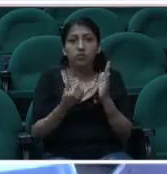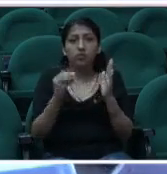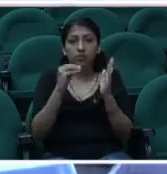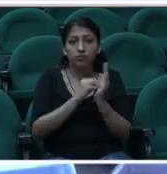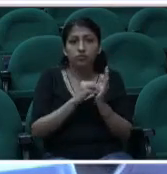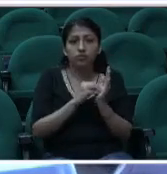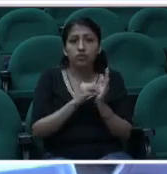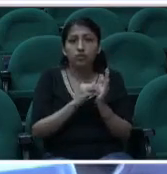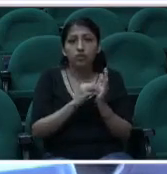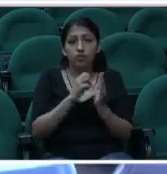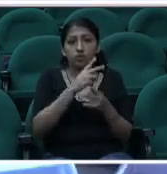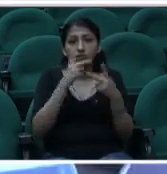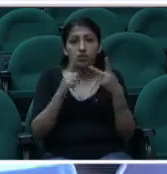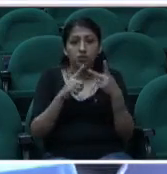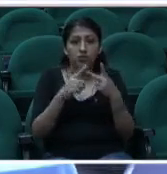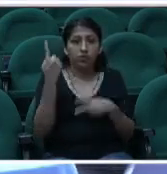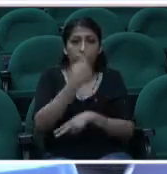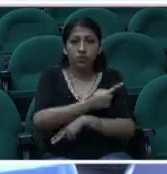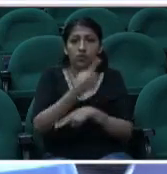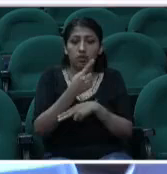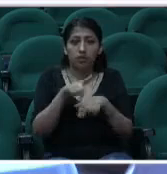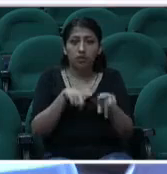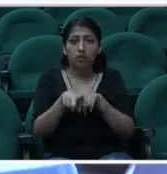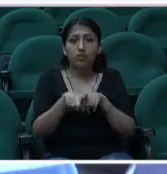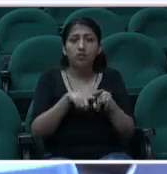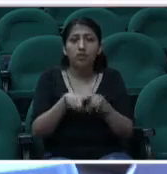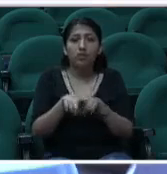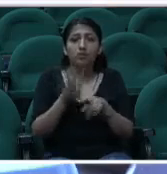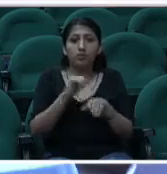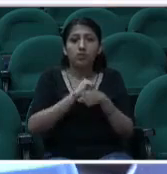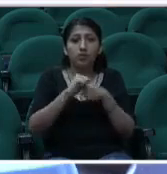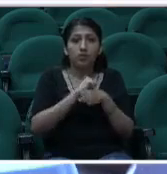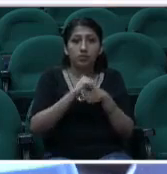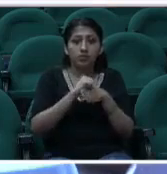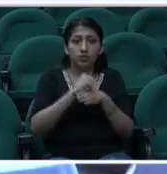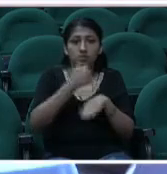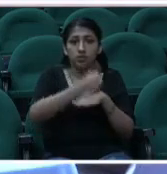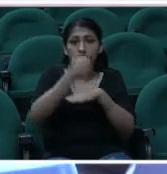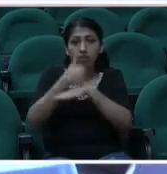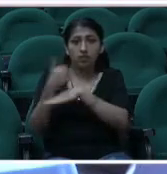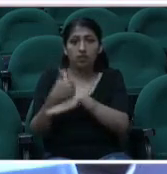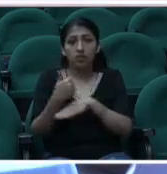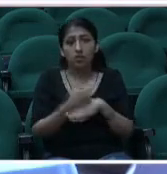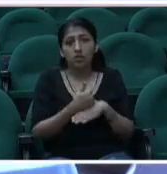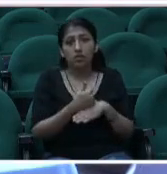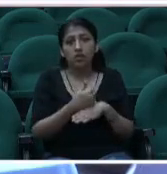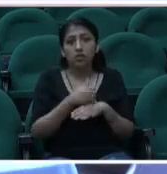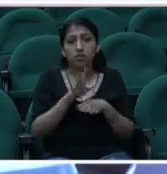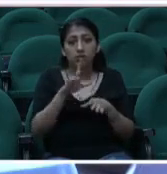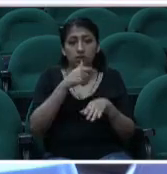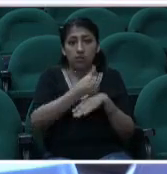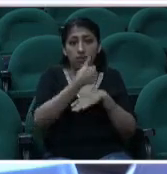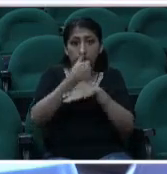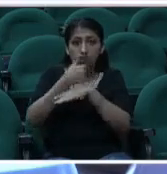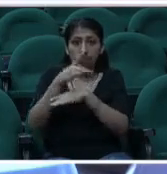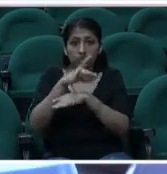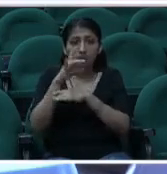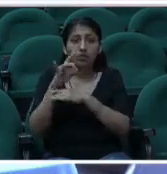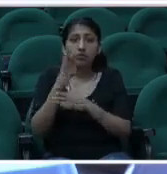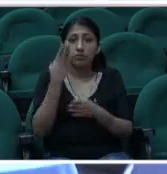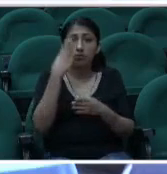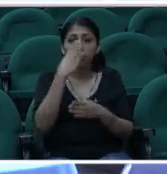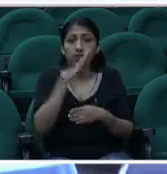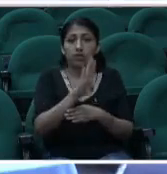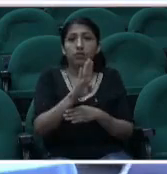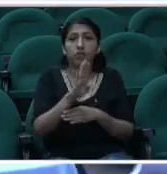en este segundo día de debates sobre la participación de los candidatos la participación de los candidatos al debate frente a